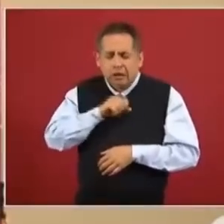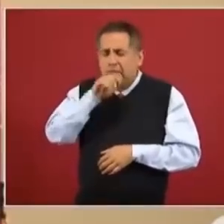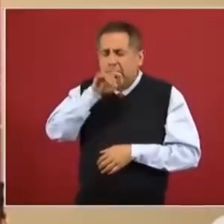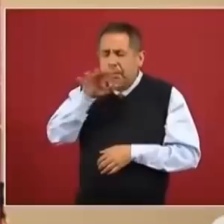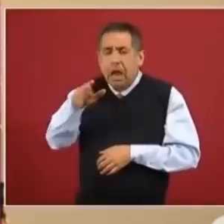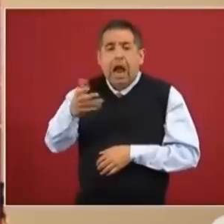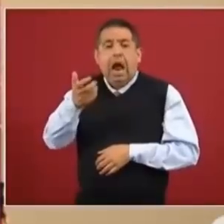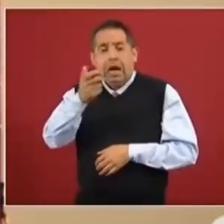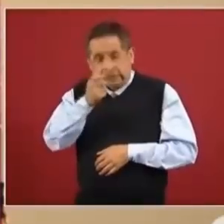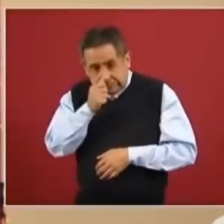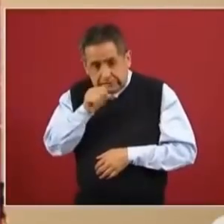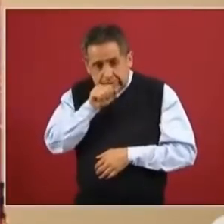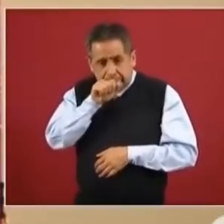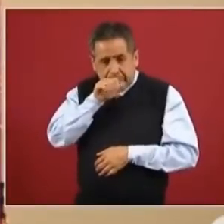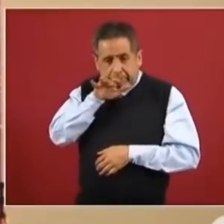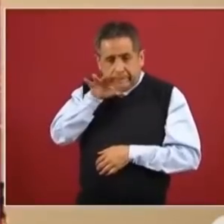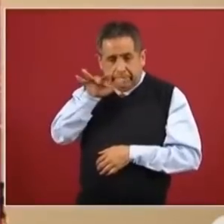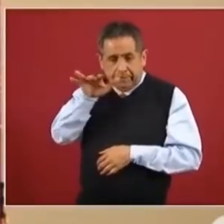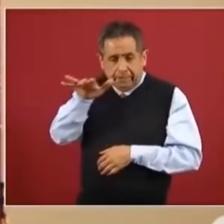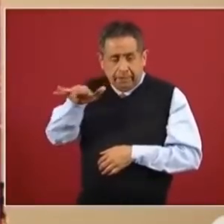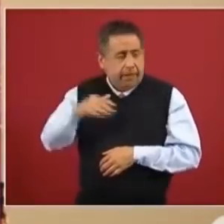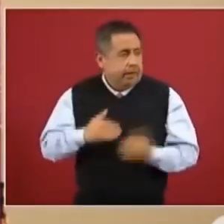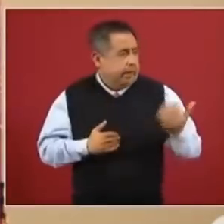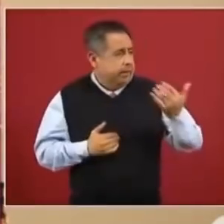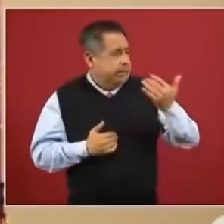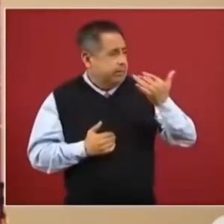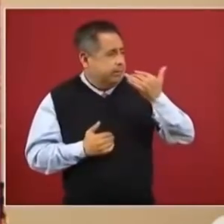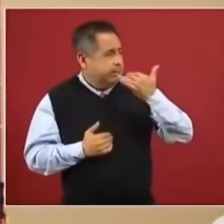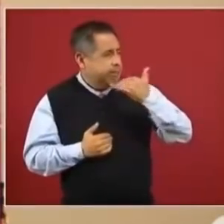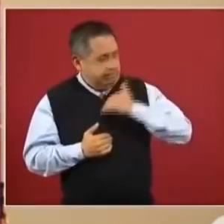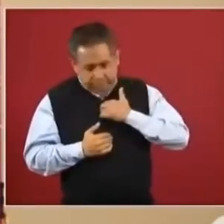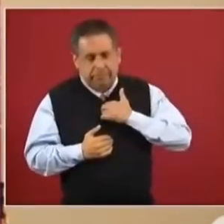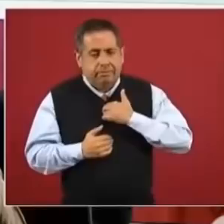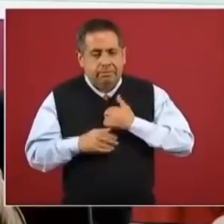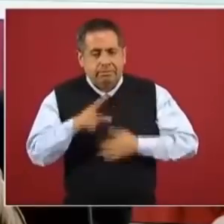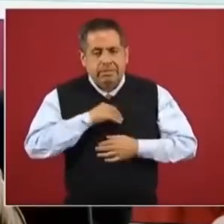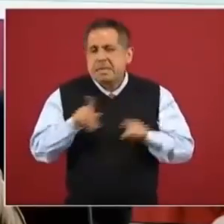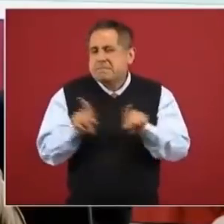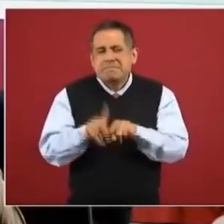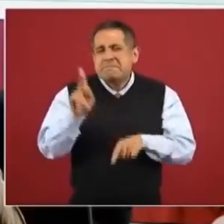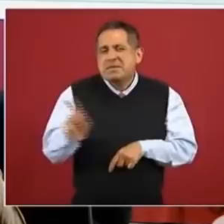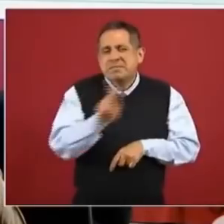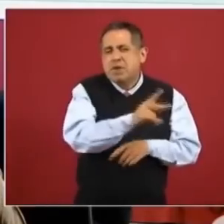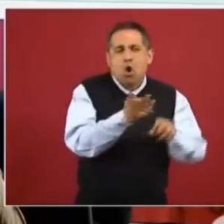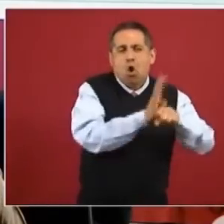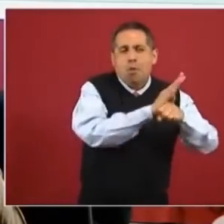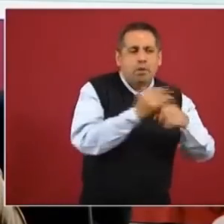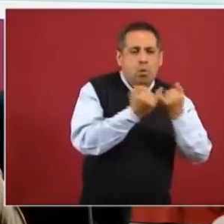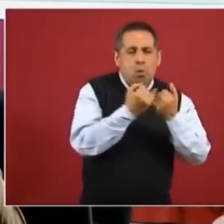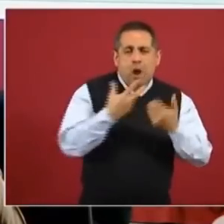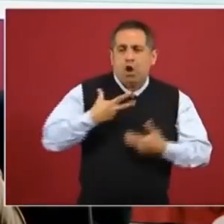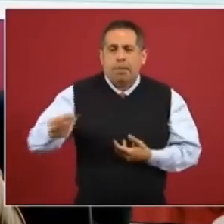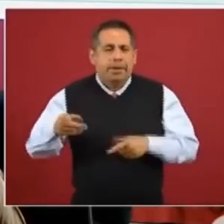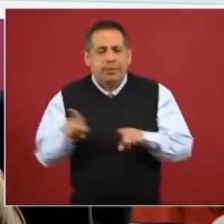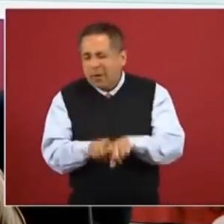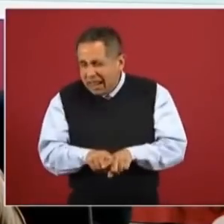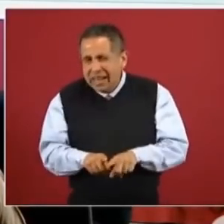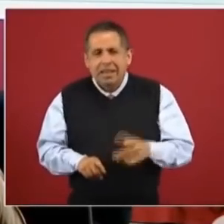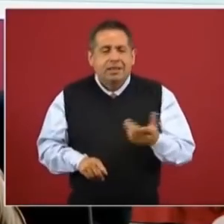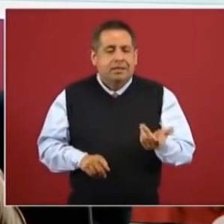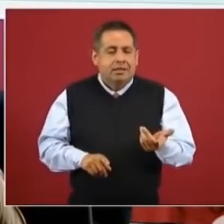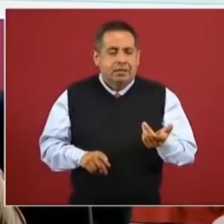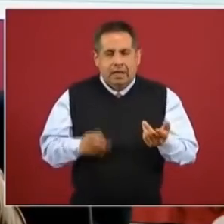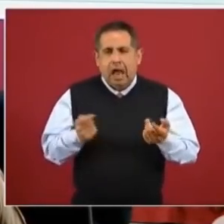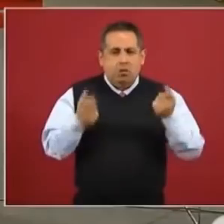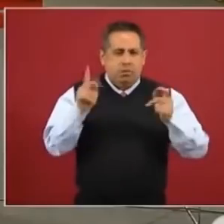nosotros estornudamos. Entonces, si nos ponemos a pensar en COVID, hay algunas similitudes. Vamos a tratar de ver algunas